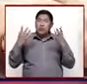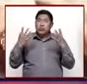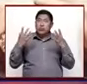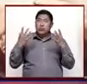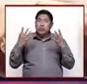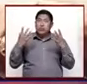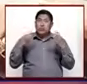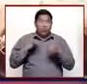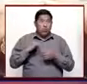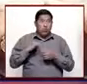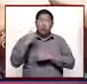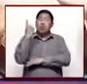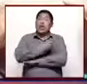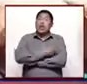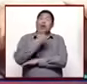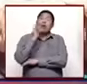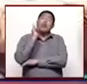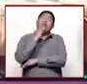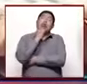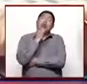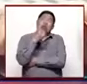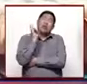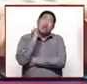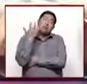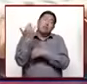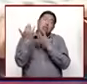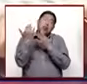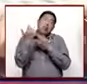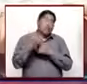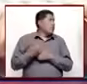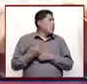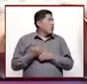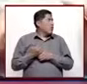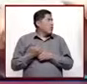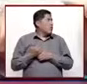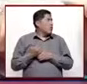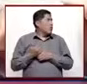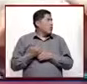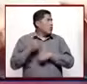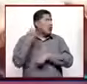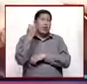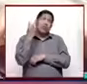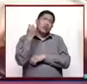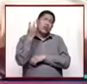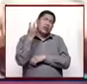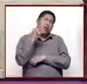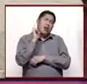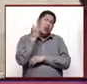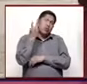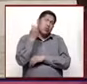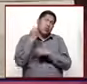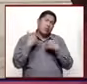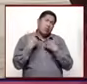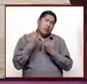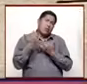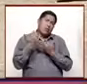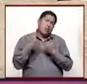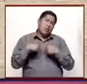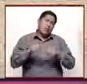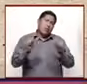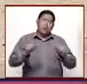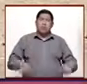¿Casi un día? Sí, desde ayer estoy esperando, desde ayer en la mediodía más o menos estoy esperando ya.